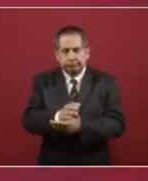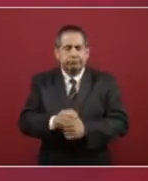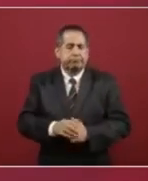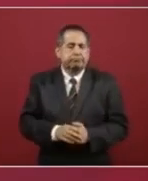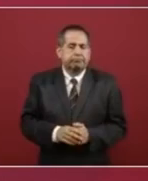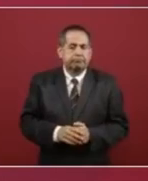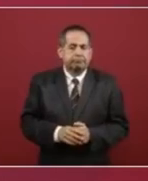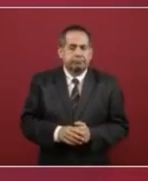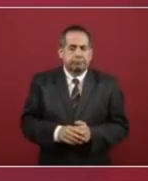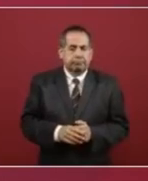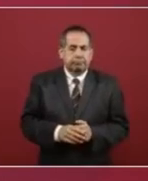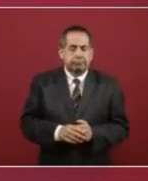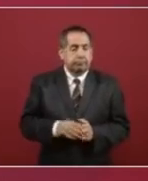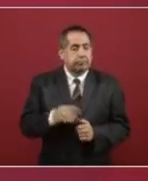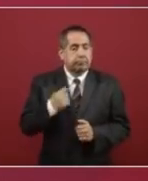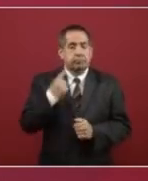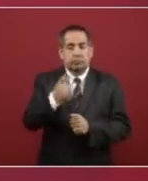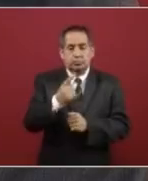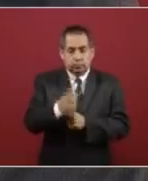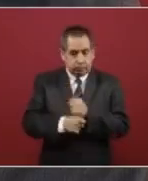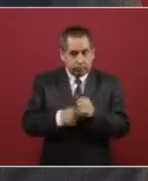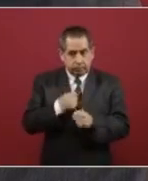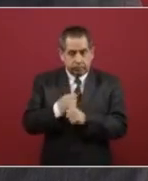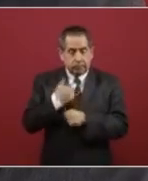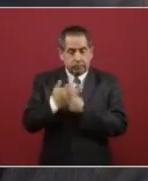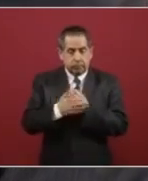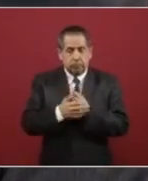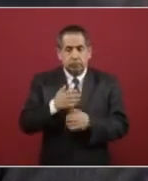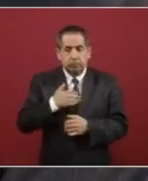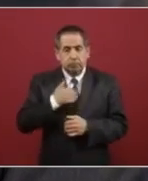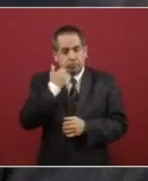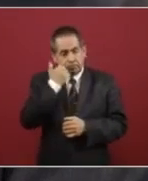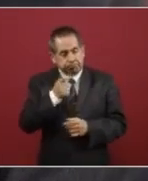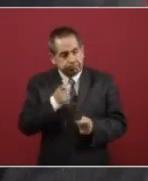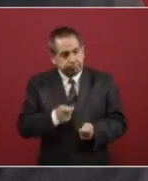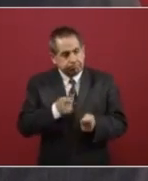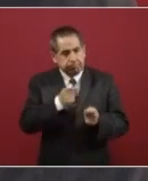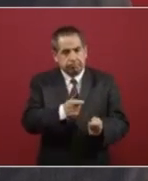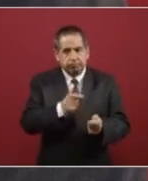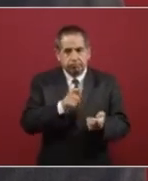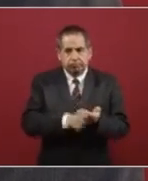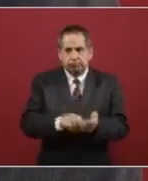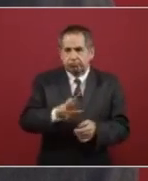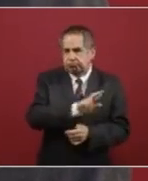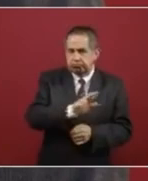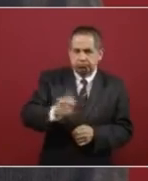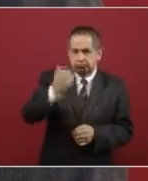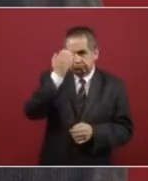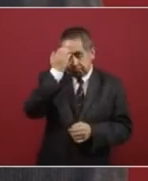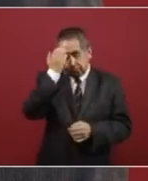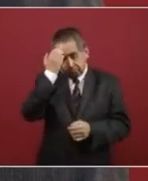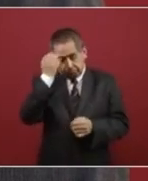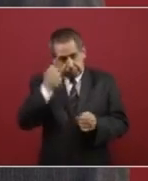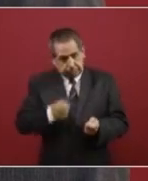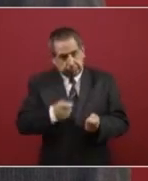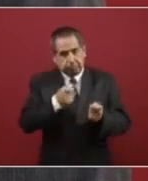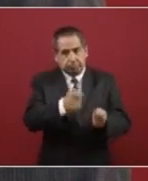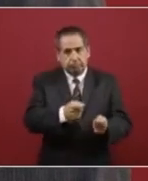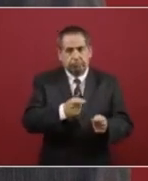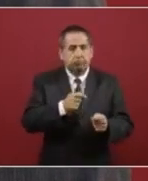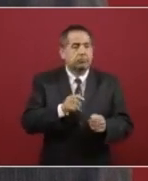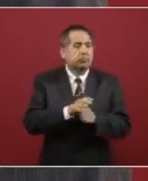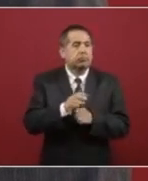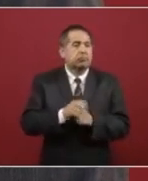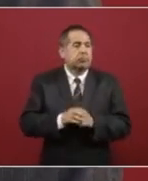el año próximo voy a ir y quiero entregarle un reconocimiento a la